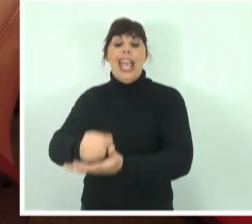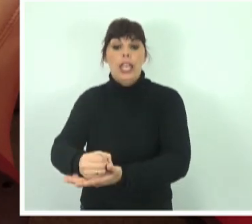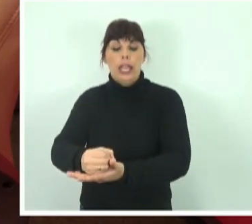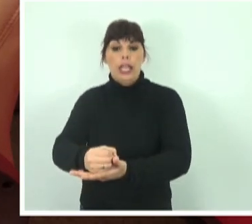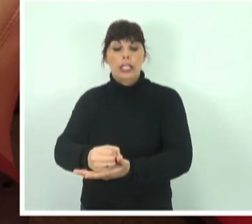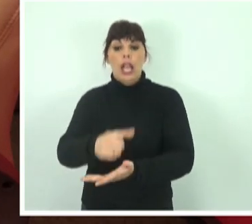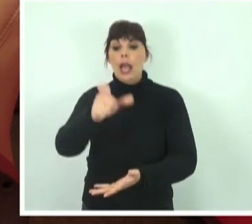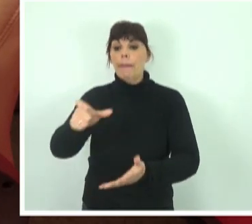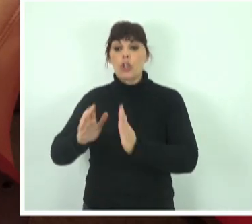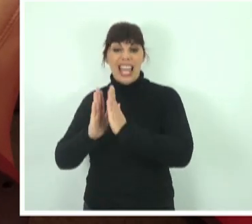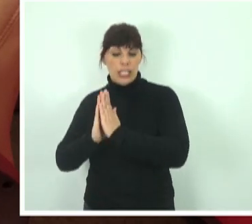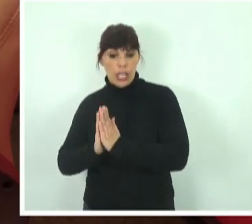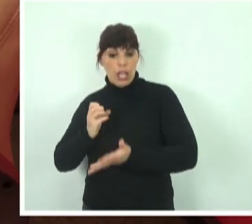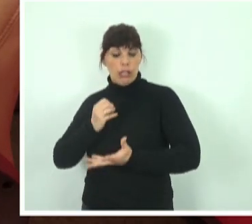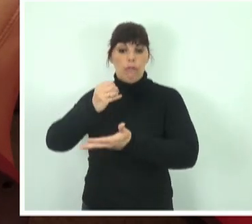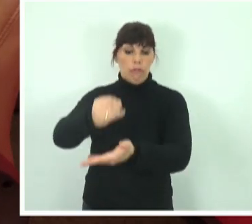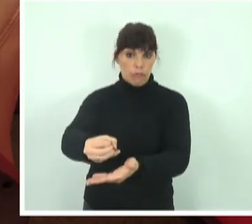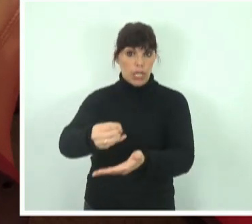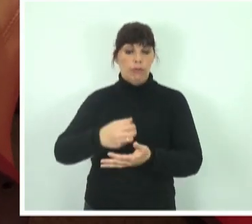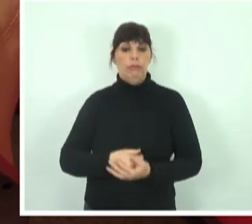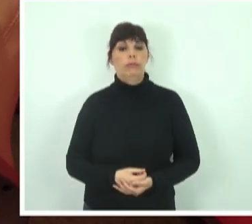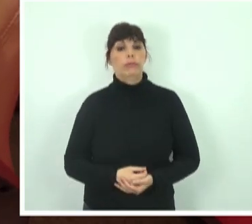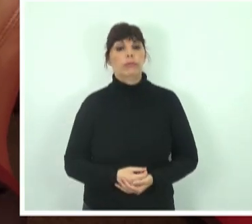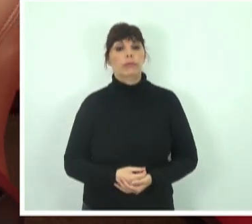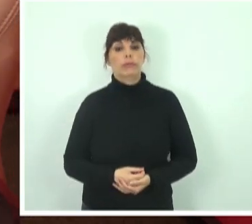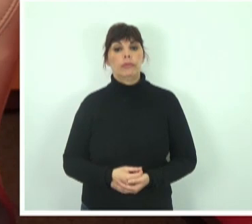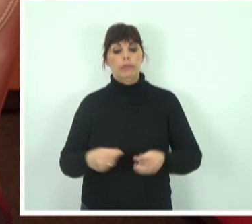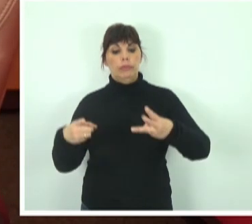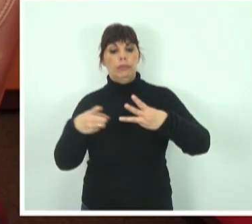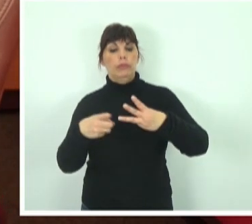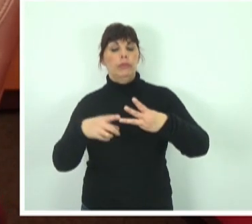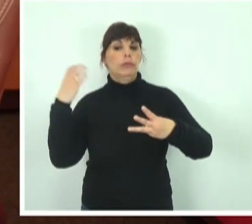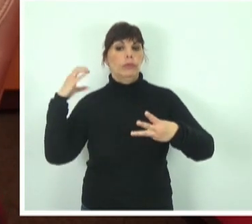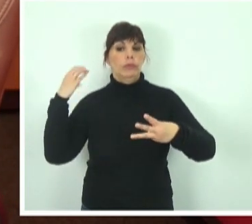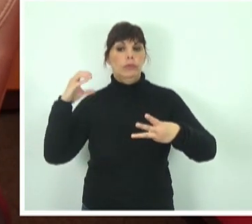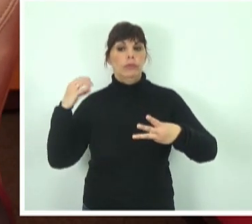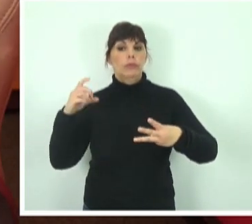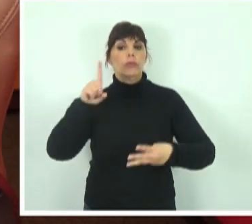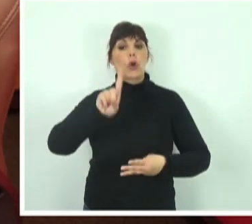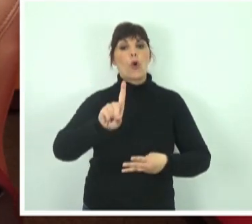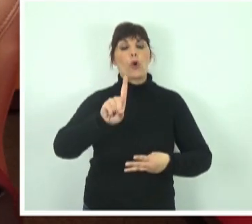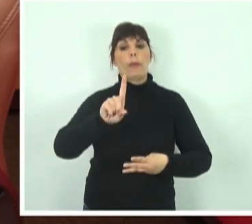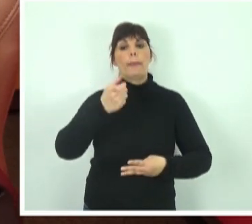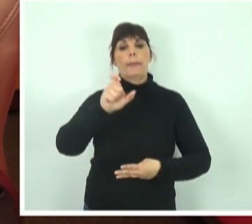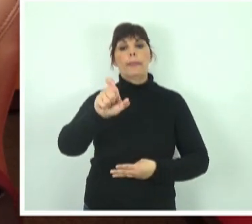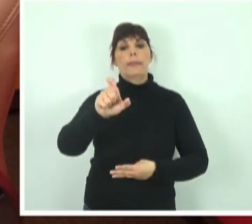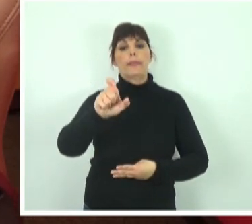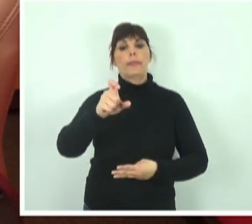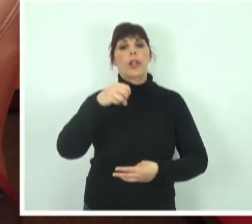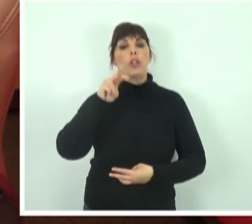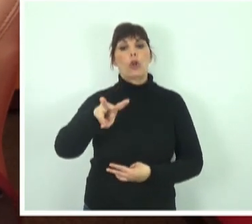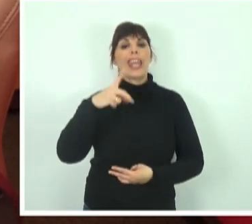los santificados? Y último versículo, Colosenses, capítulo 1, versículo